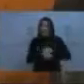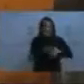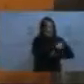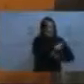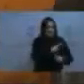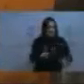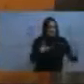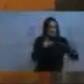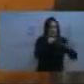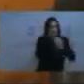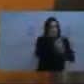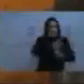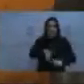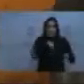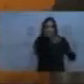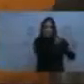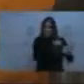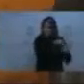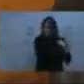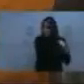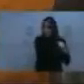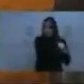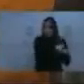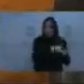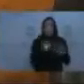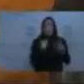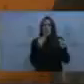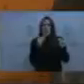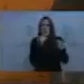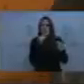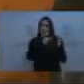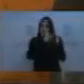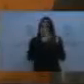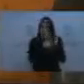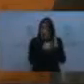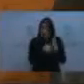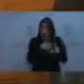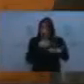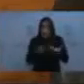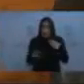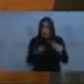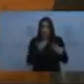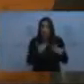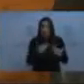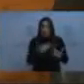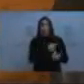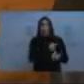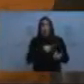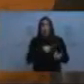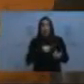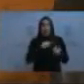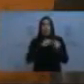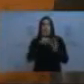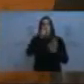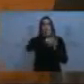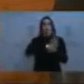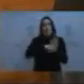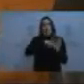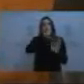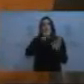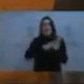más insostenible. Acabo con una precisión. El plan en el que estamos hablando se denomina Marco Integral de